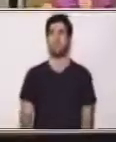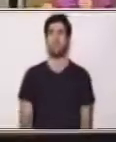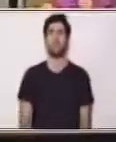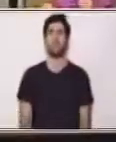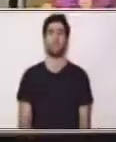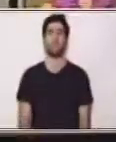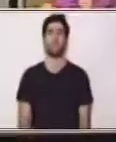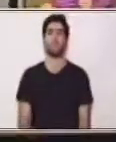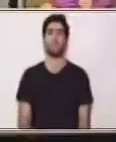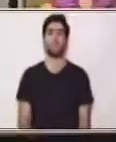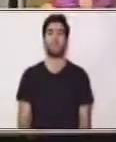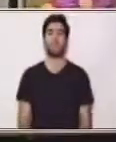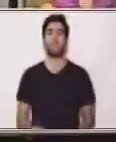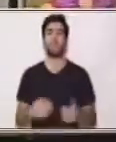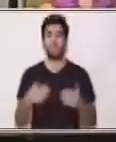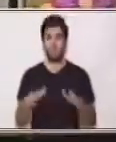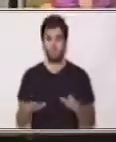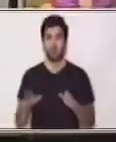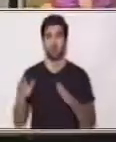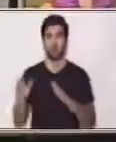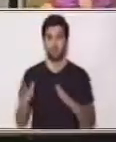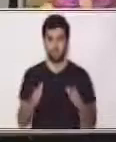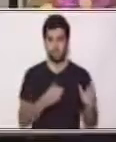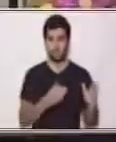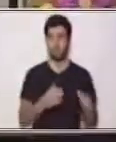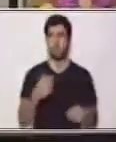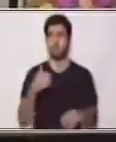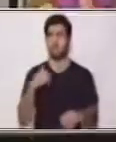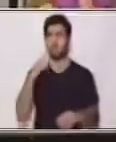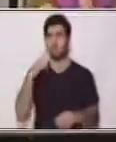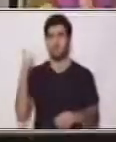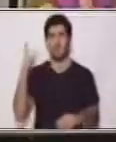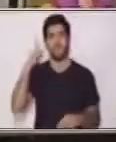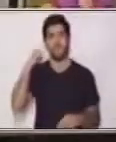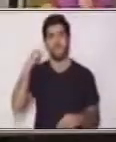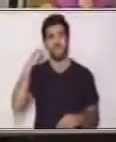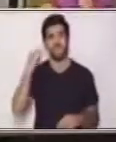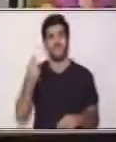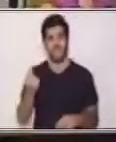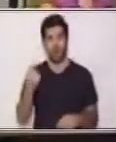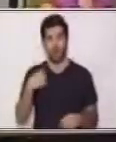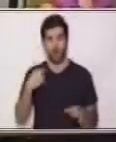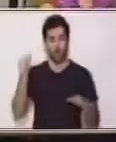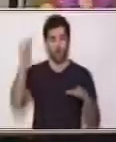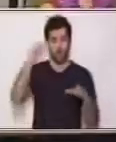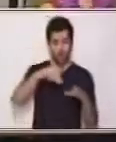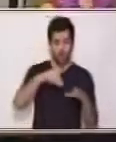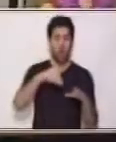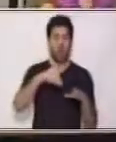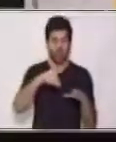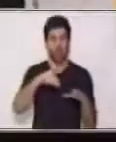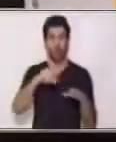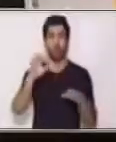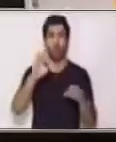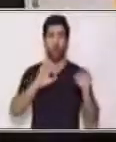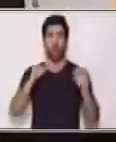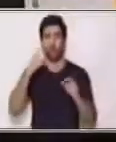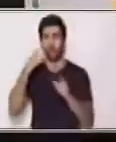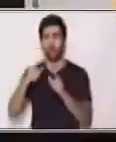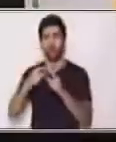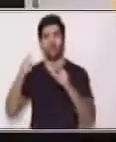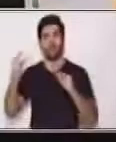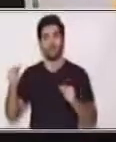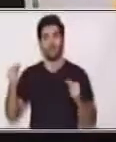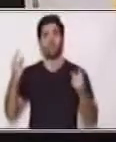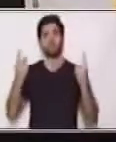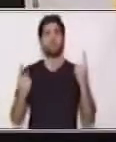mayor peso. Si coloco la bolsa de frijoles y las plumas que compré, ¿cuál